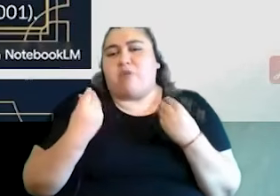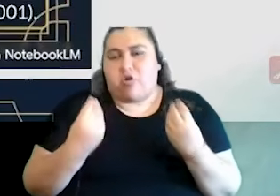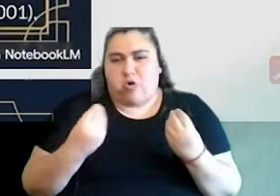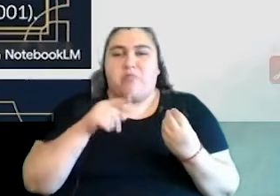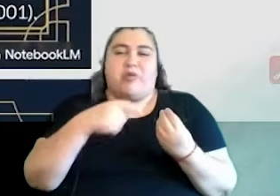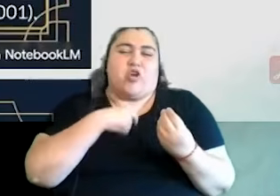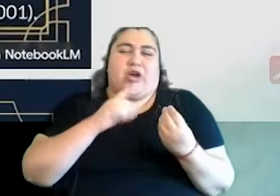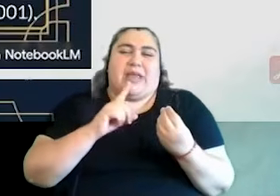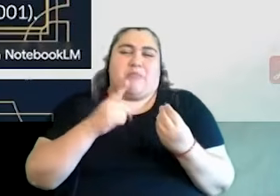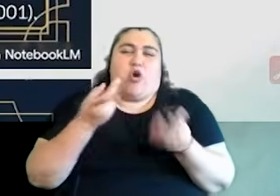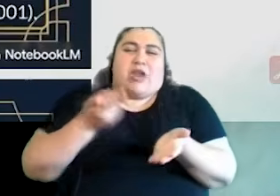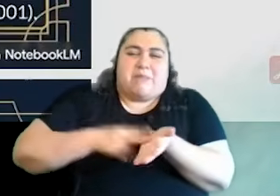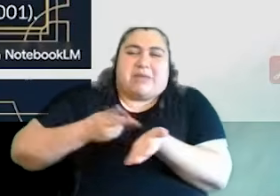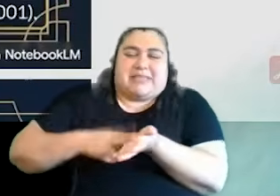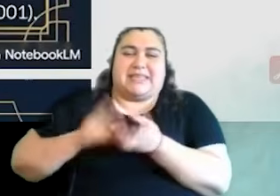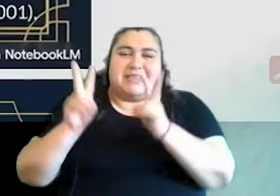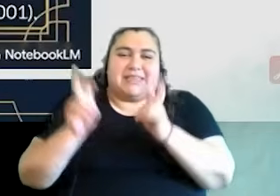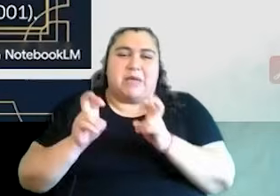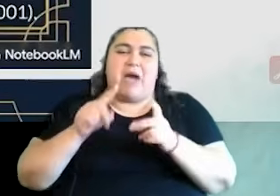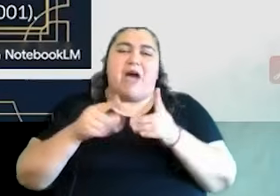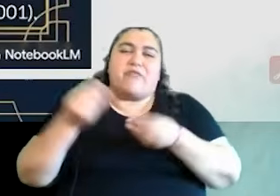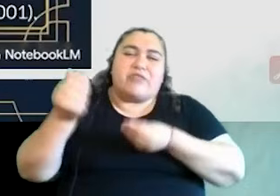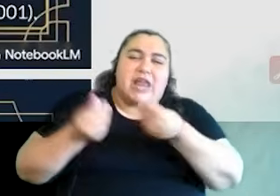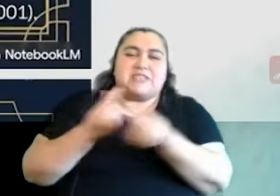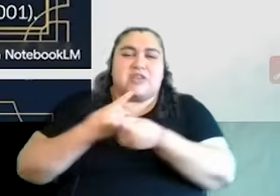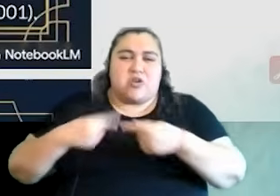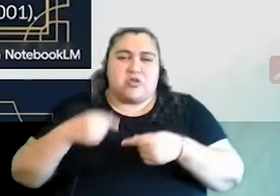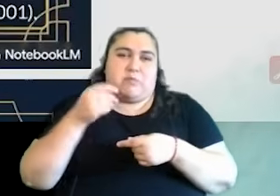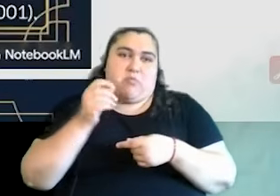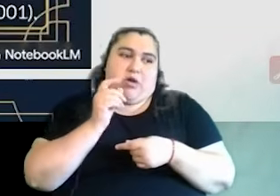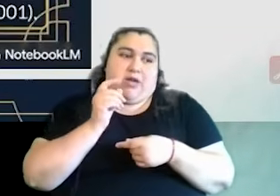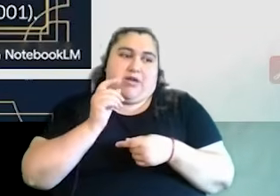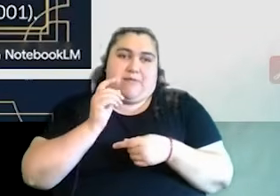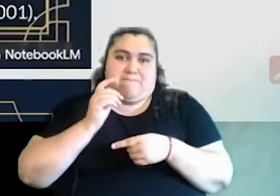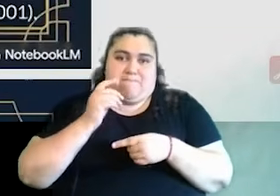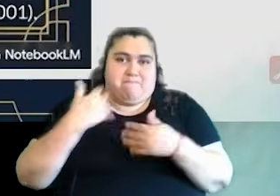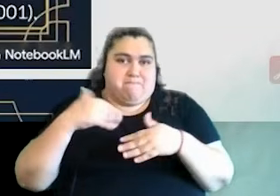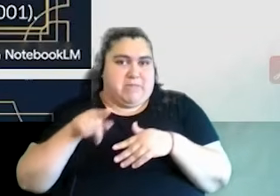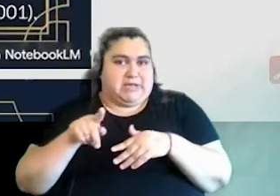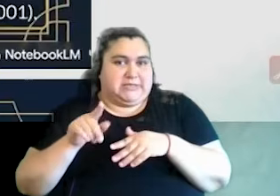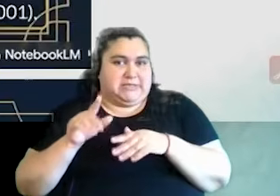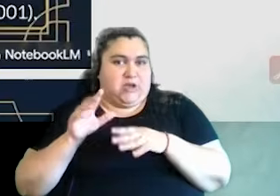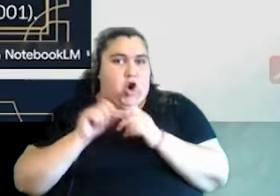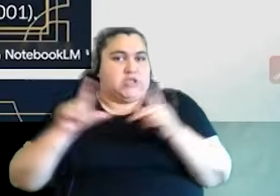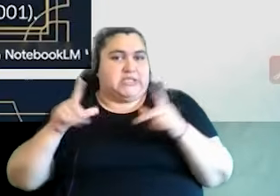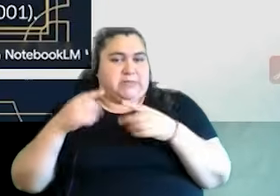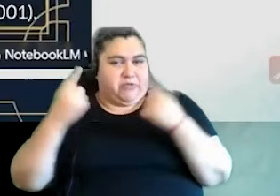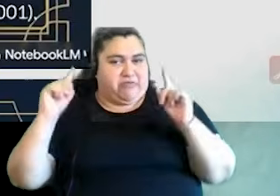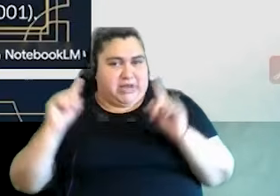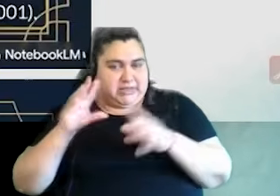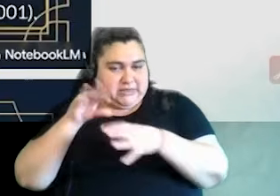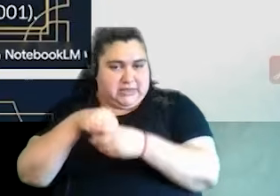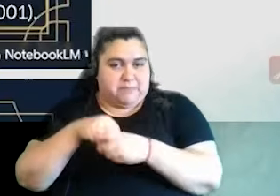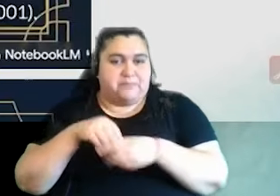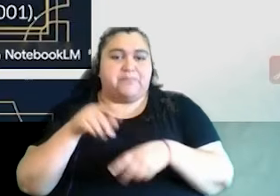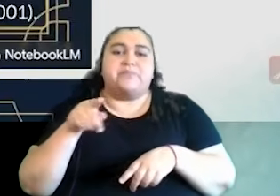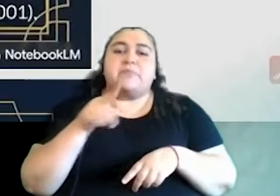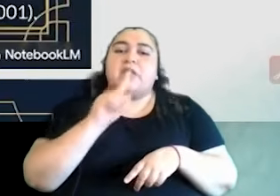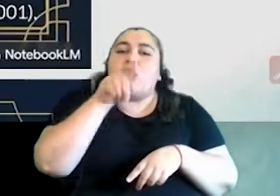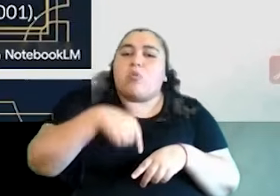el tema de financiero, no hay más frase. Y esto dice que puede ser tanto en origen como en